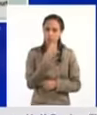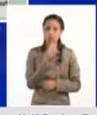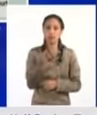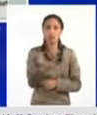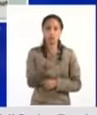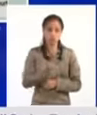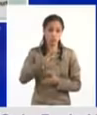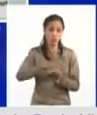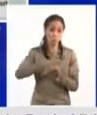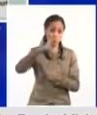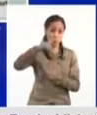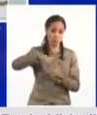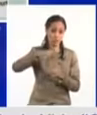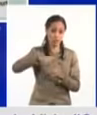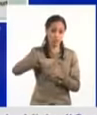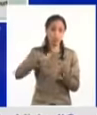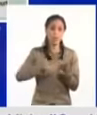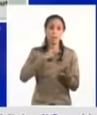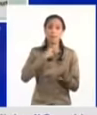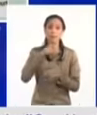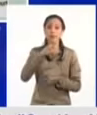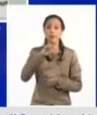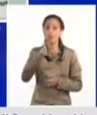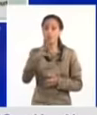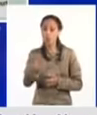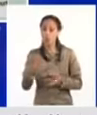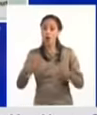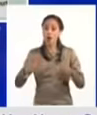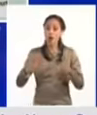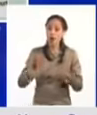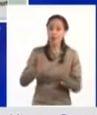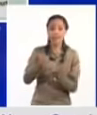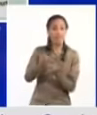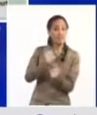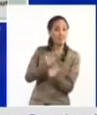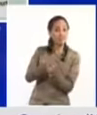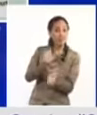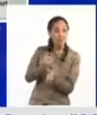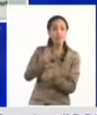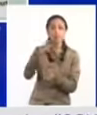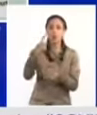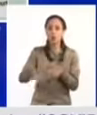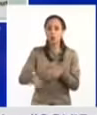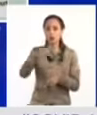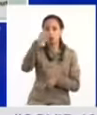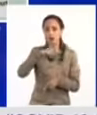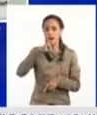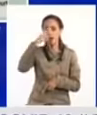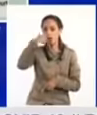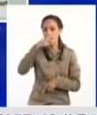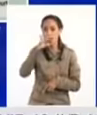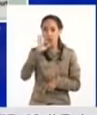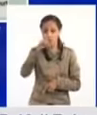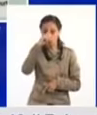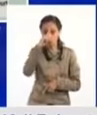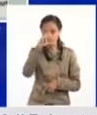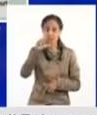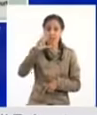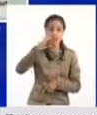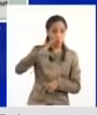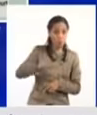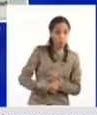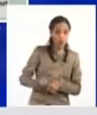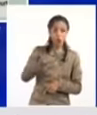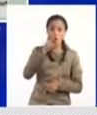cabecera, Perico, Cárdenas, Ciénaga de Zapata, Los Arabos, Limonar, Colón, Unión